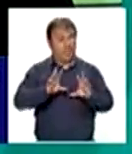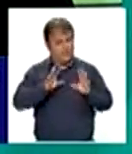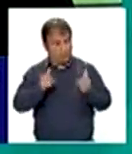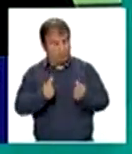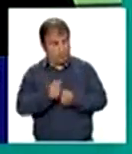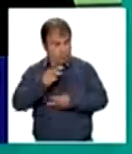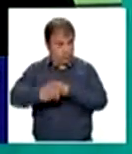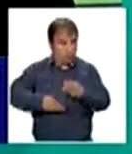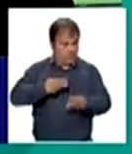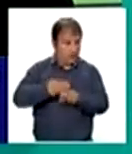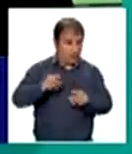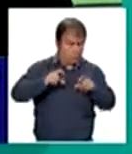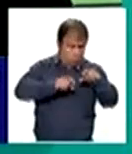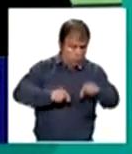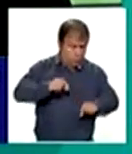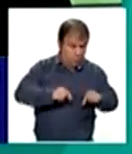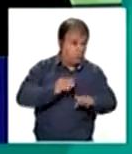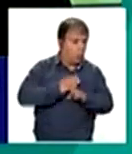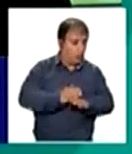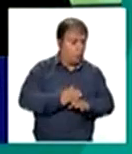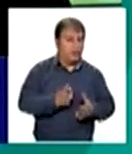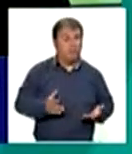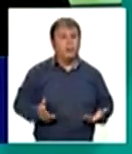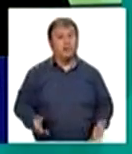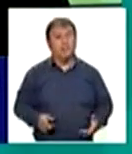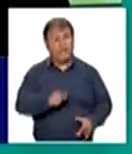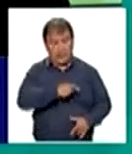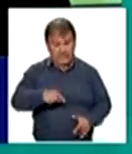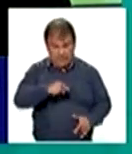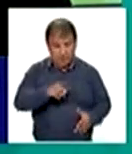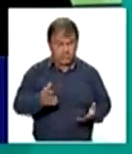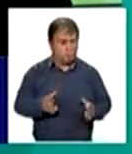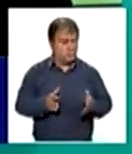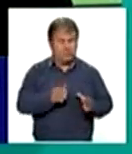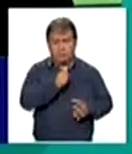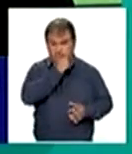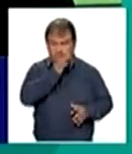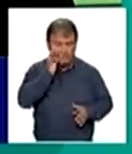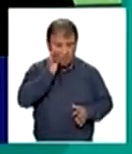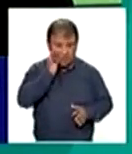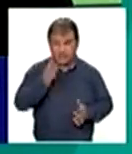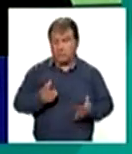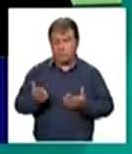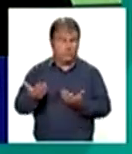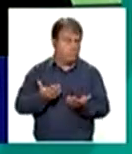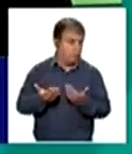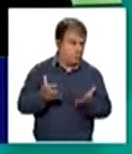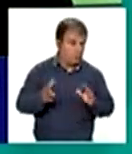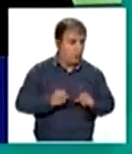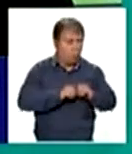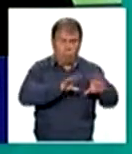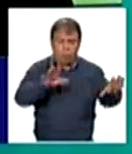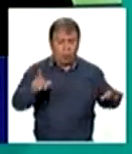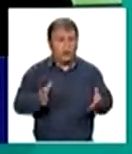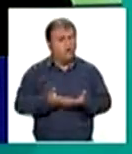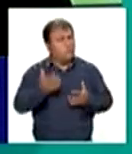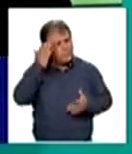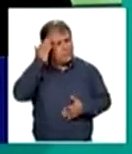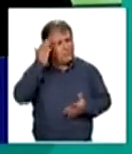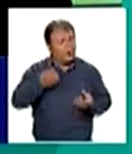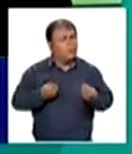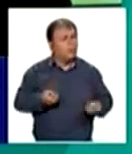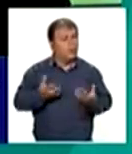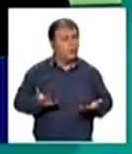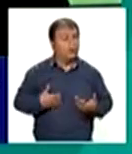en este caso la Organización Nacional Antidopaje, ¿no? Y es con estricta confidencialidad, como usted dice, doctor. ¿Cómo se entera Argentina y